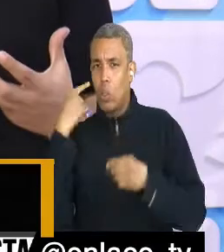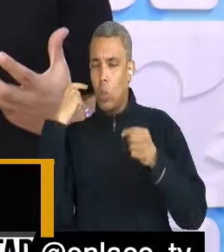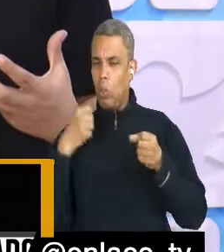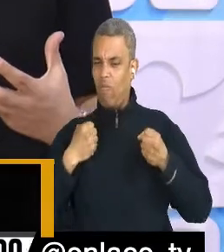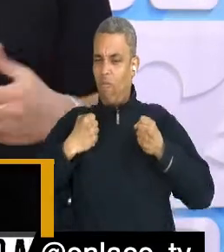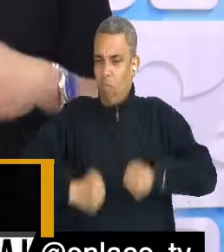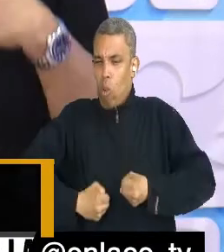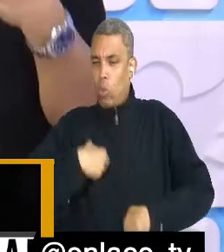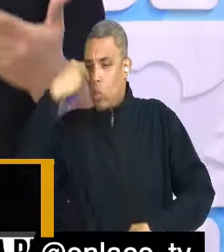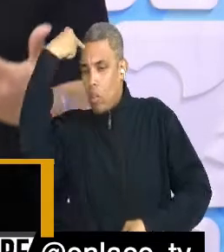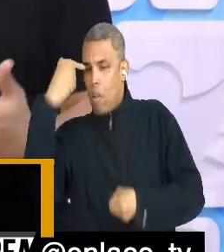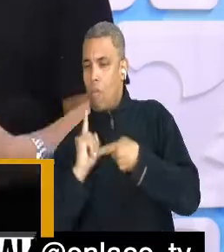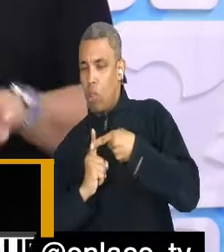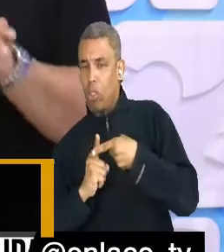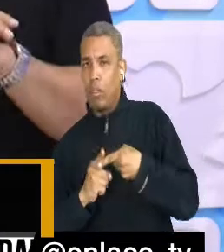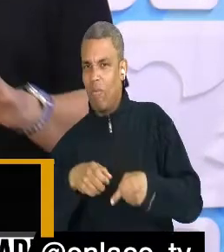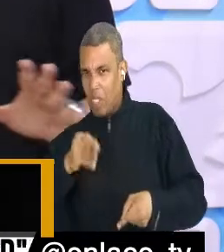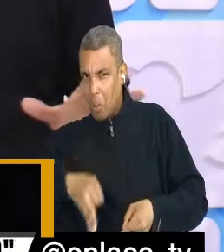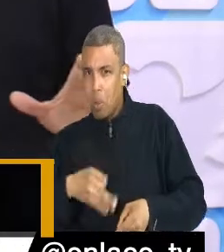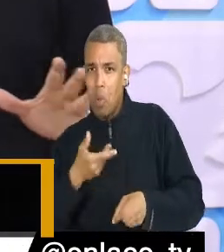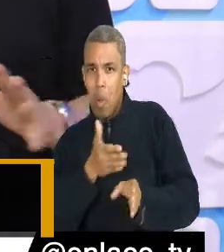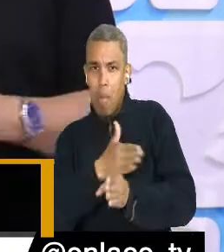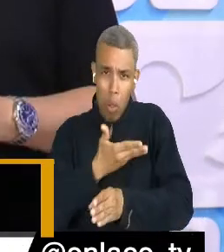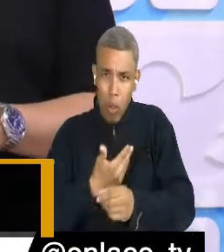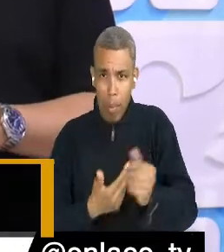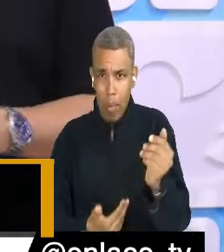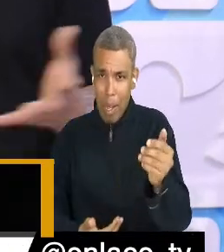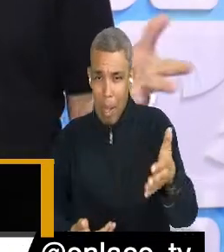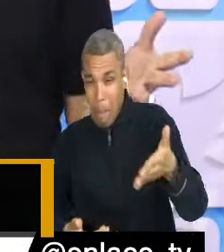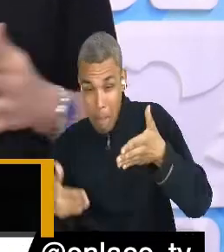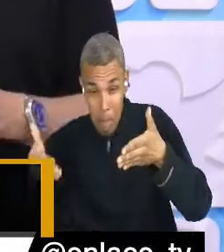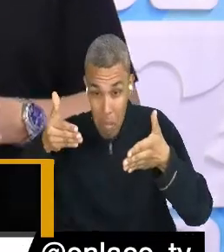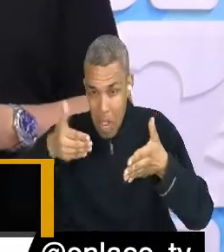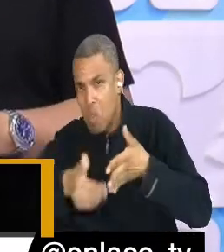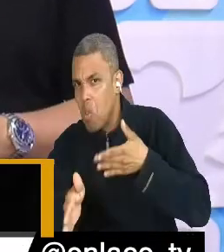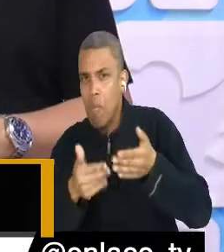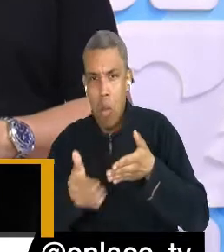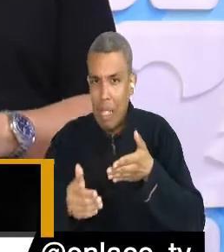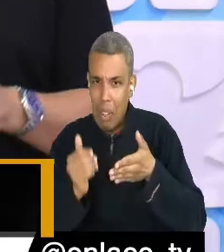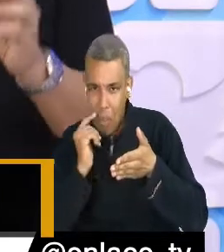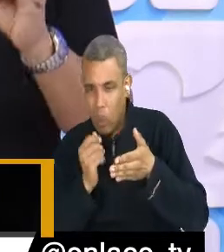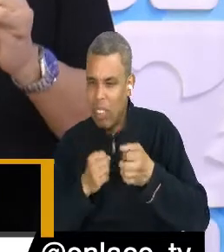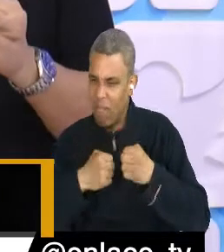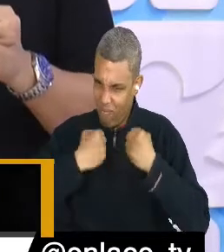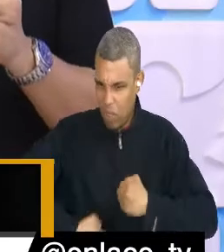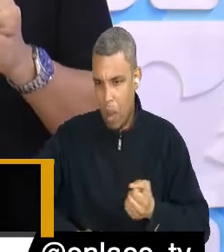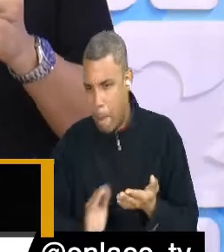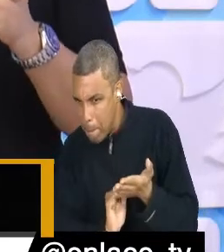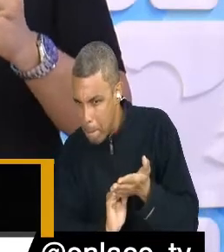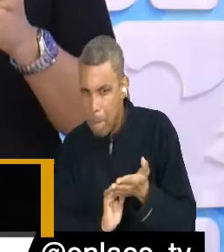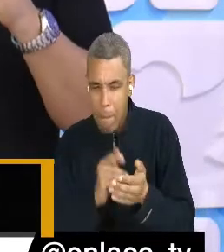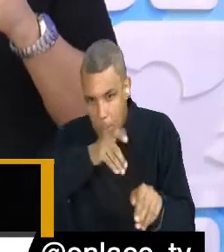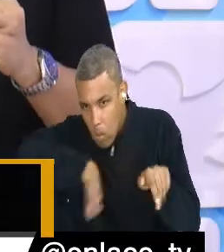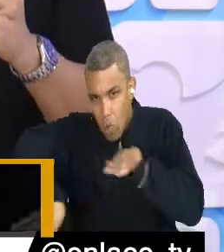actitud totalmente diferente, vamos a poder enfrentarnos a cualquier crisis en la vida. Entonces, por eso es